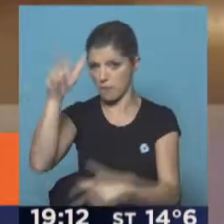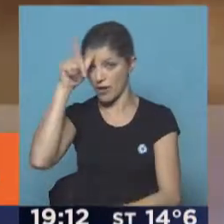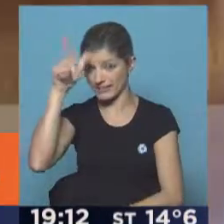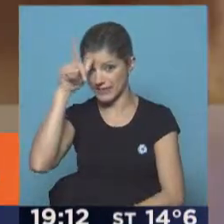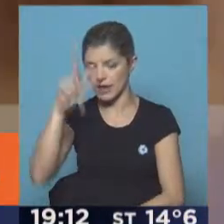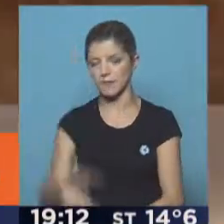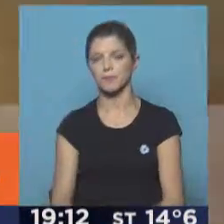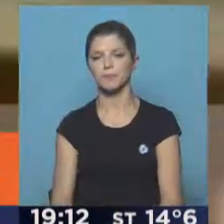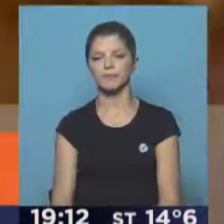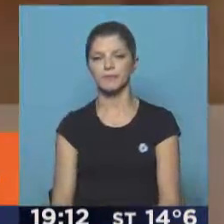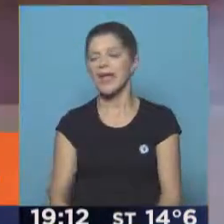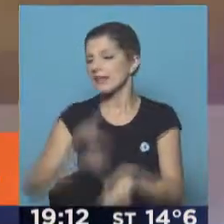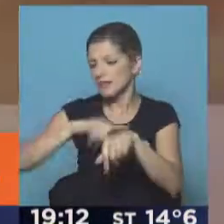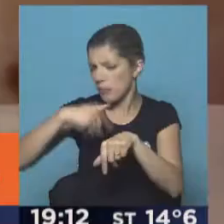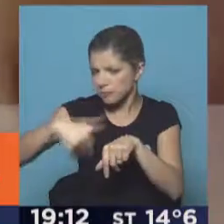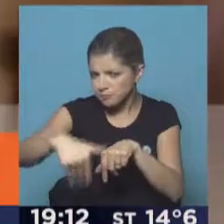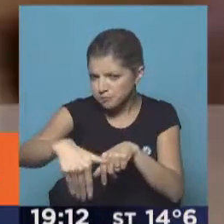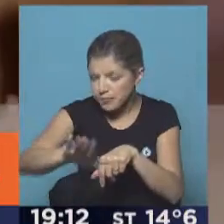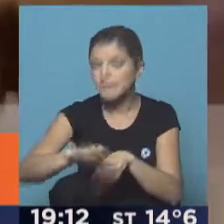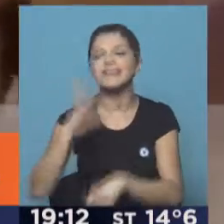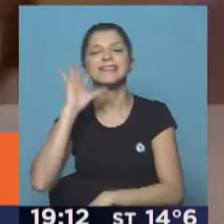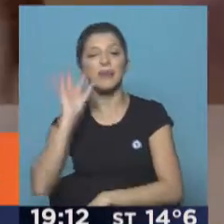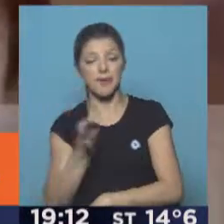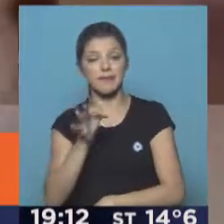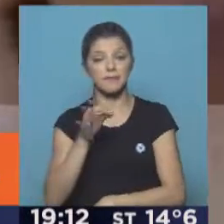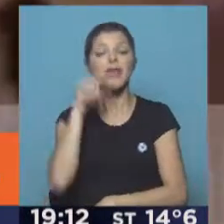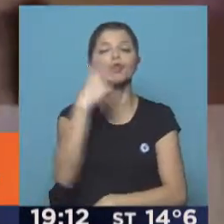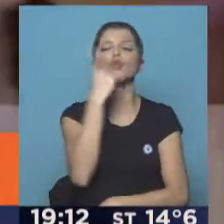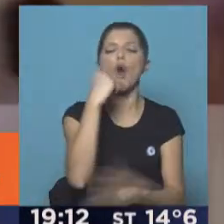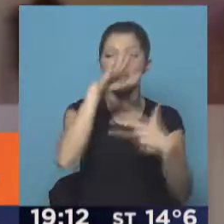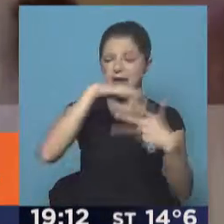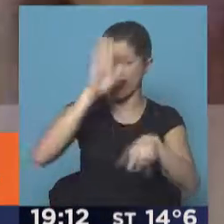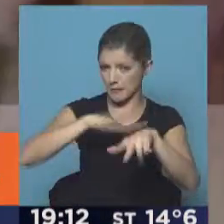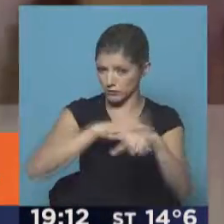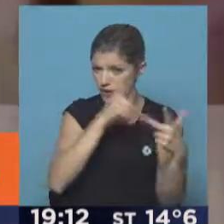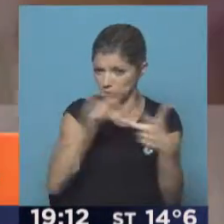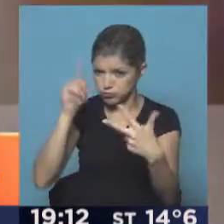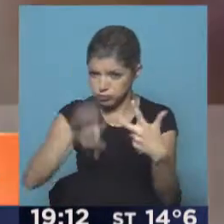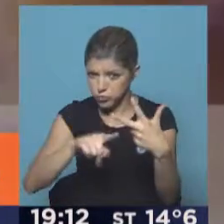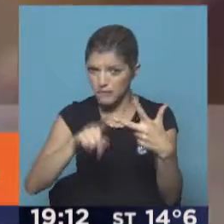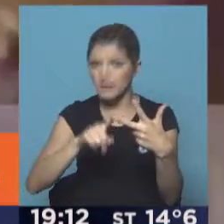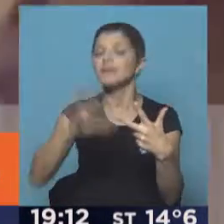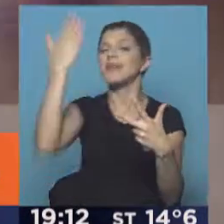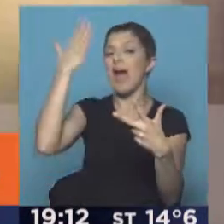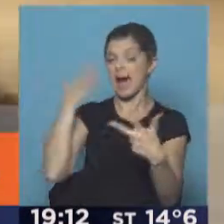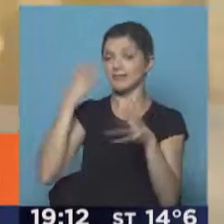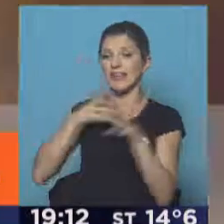orden. Poco después, se confirmó que uno de los sospechosos de la matanza fue veterano de